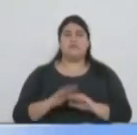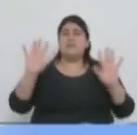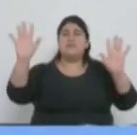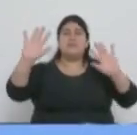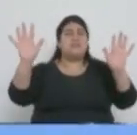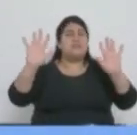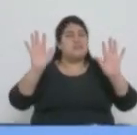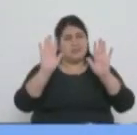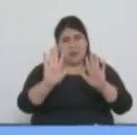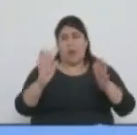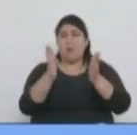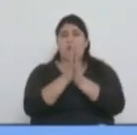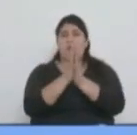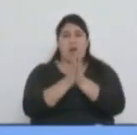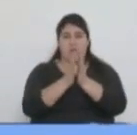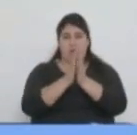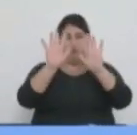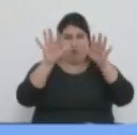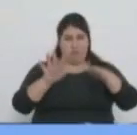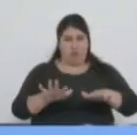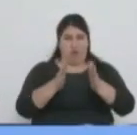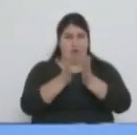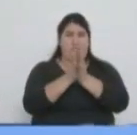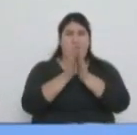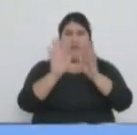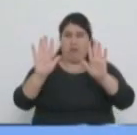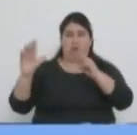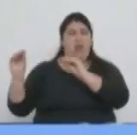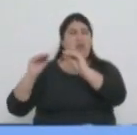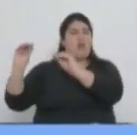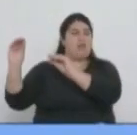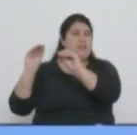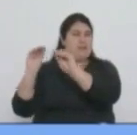A ver, por favor, por favor, por favor.